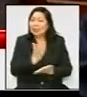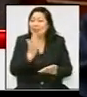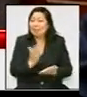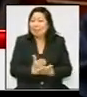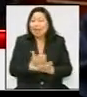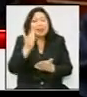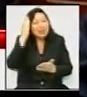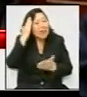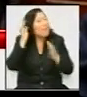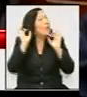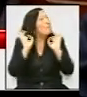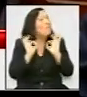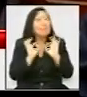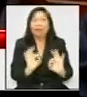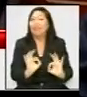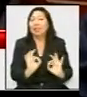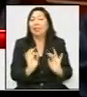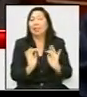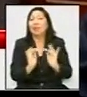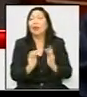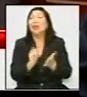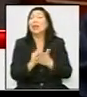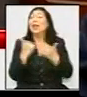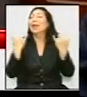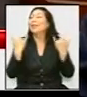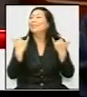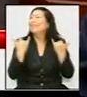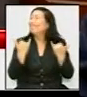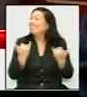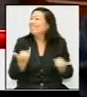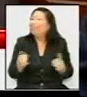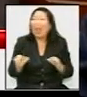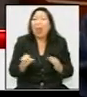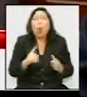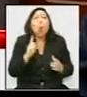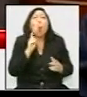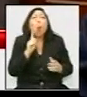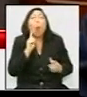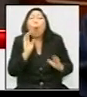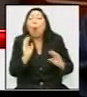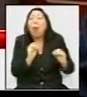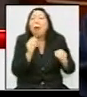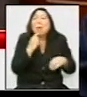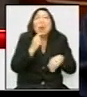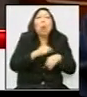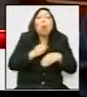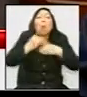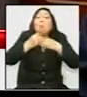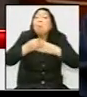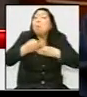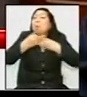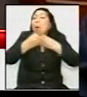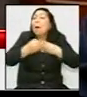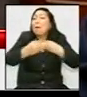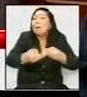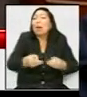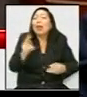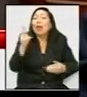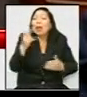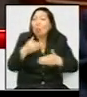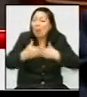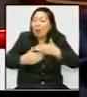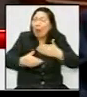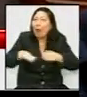y sabe perfectamente que acá lo que están haciendo simplemente es ganar tiempo para que la corrupción